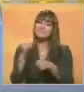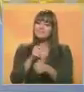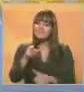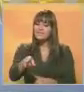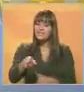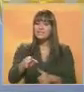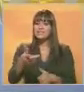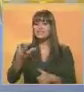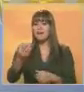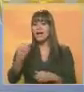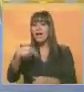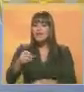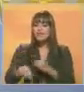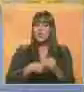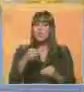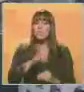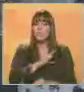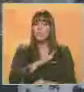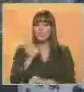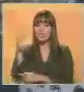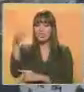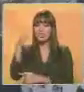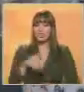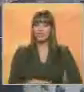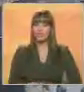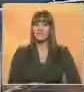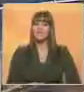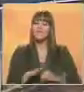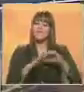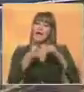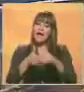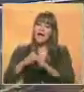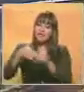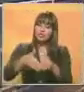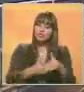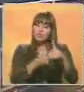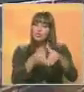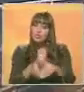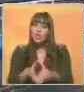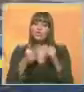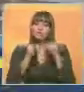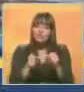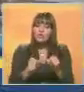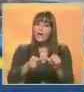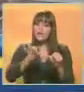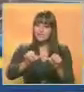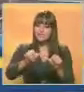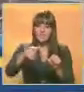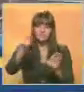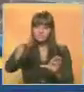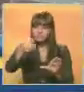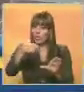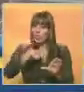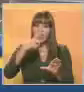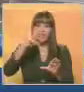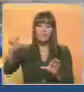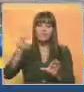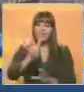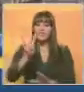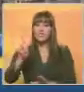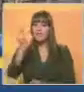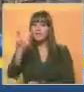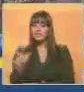en una embarcación con bandera trinitaria. El barco Antártida Rica 8 continúa anclado en el muelle de Puerto Valdés con